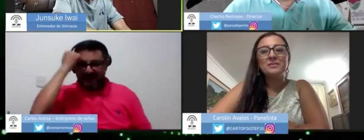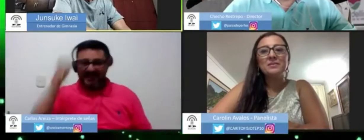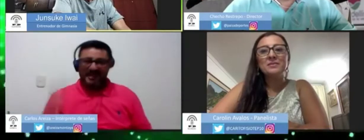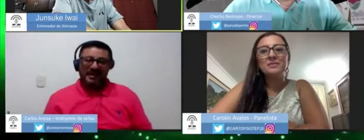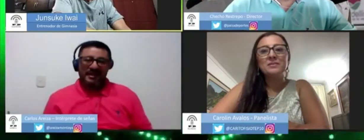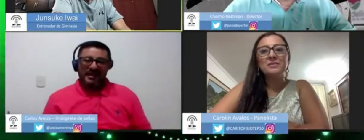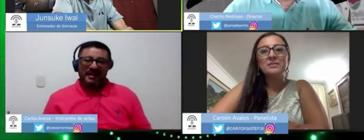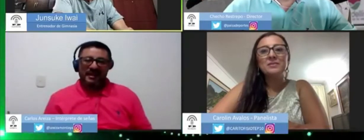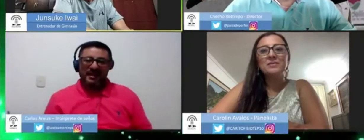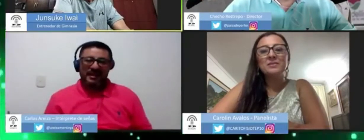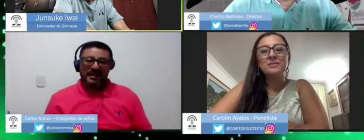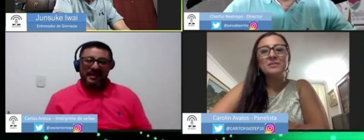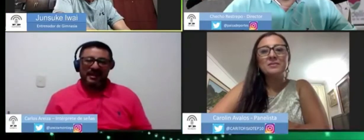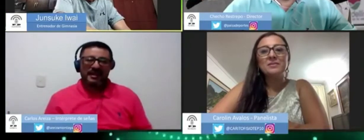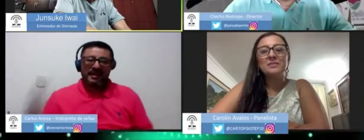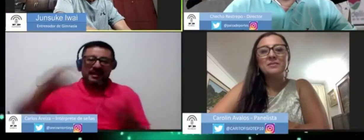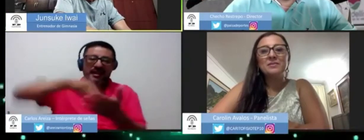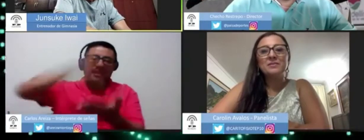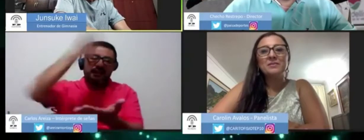la playa